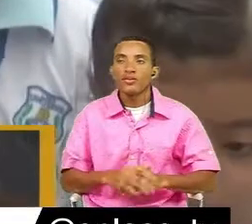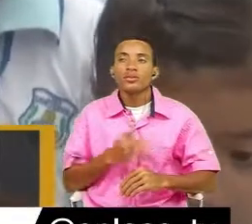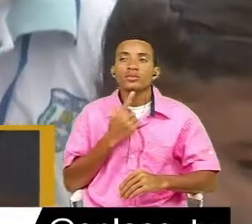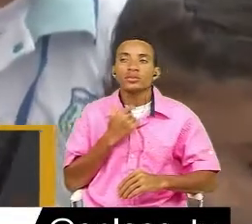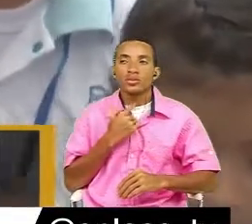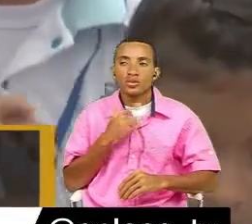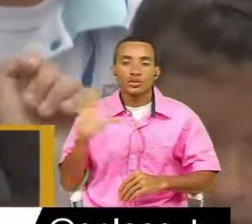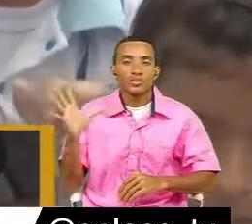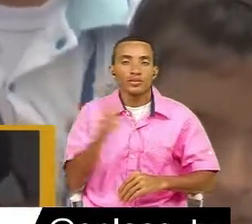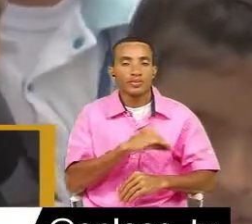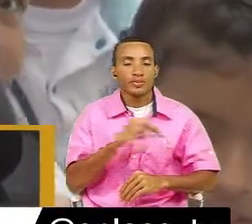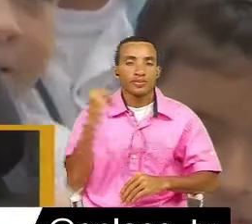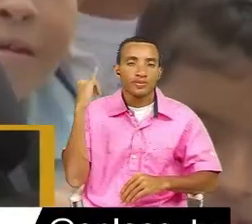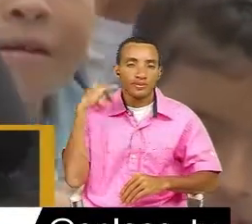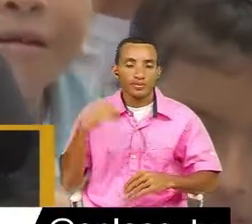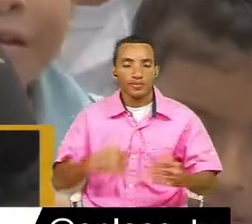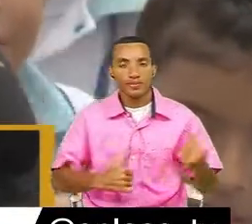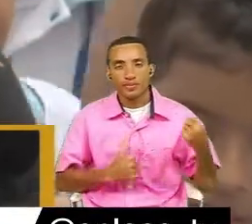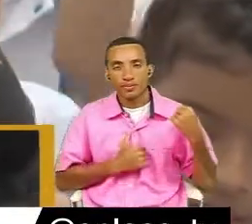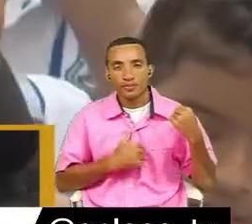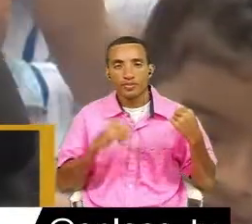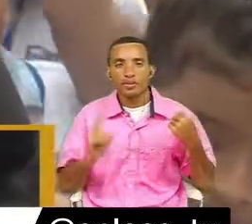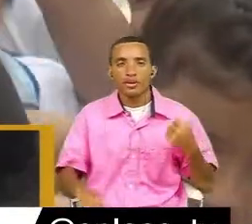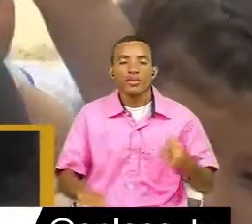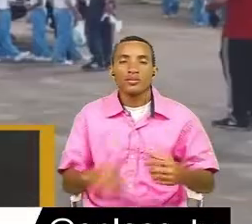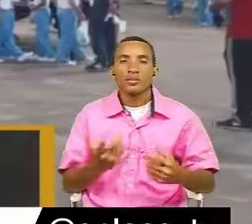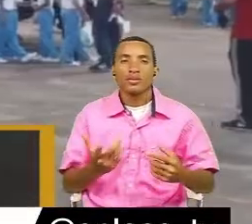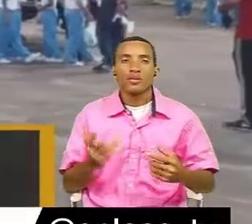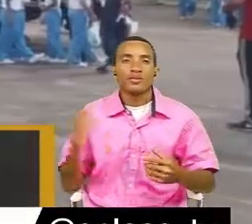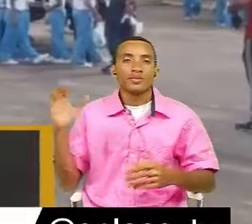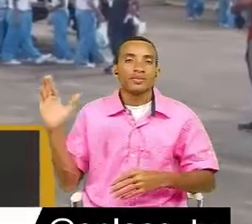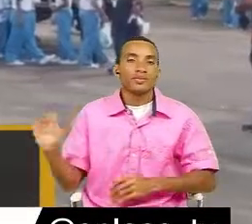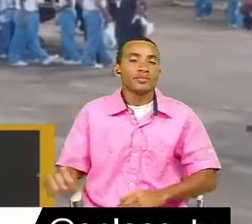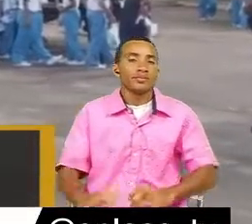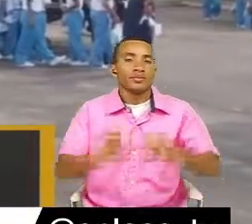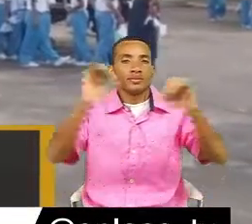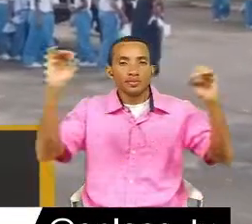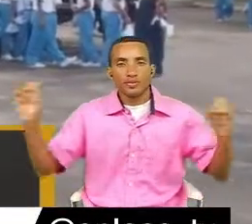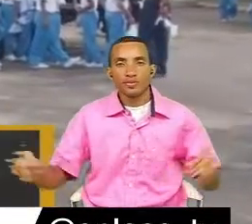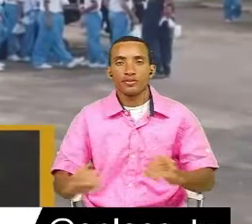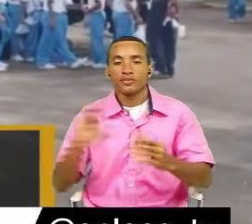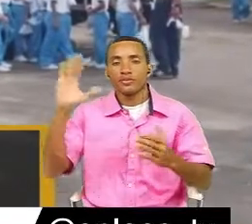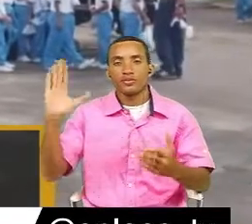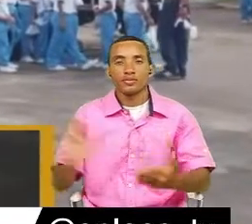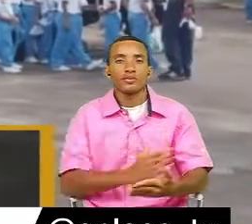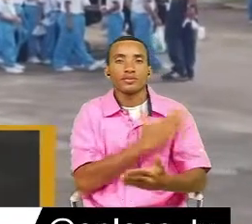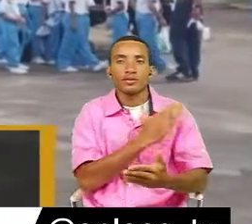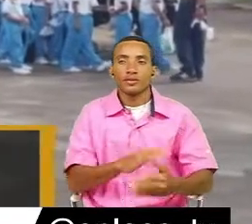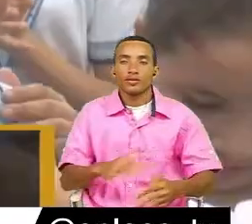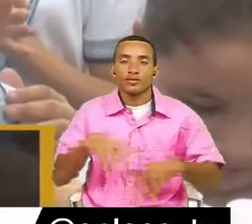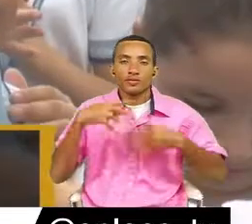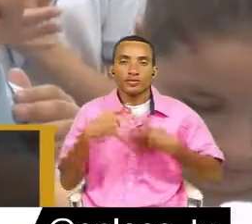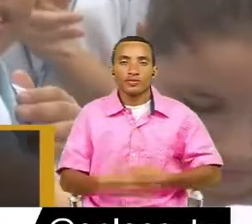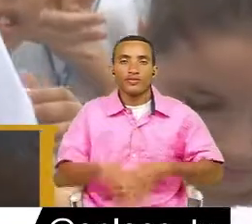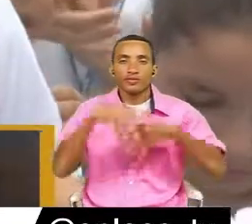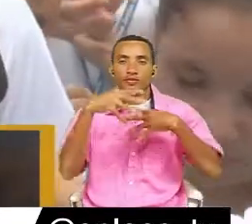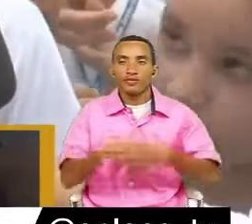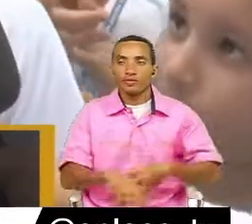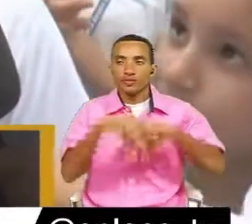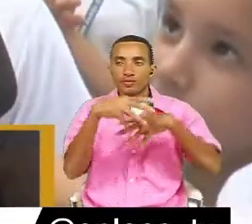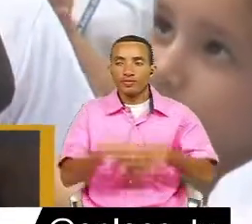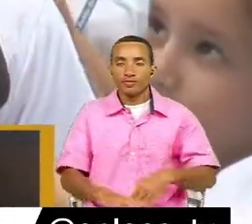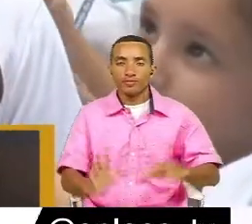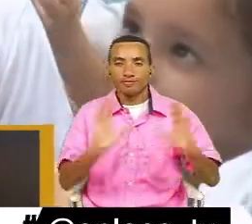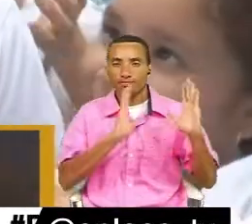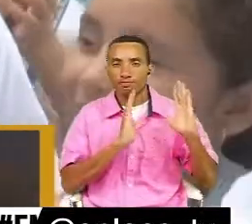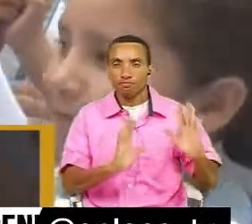cómo los soldados cantan el himno y cómo marchan. No, me he sentido súper